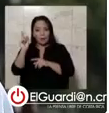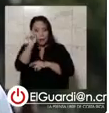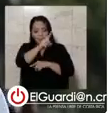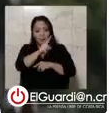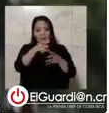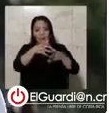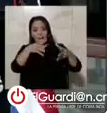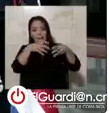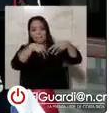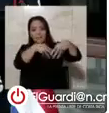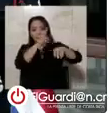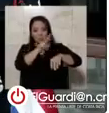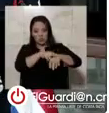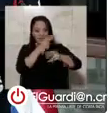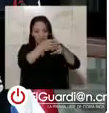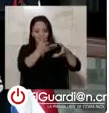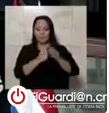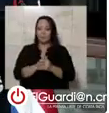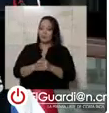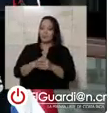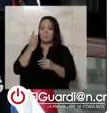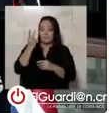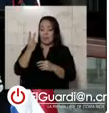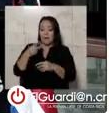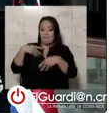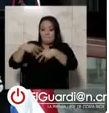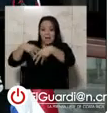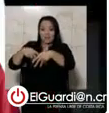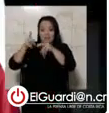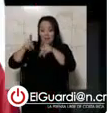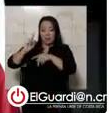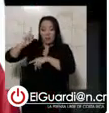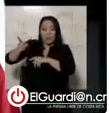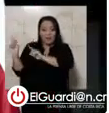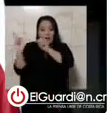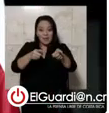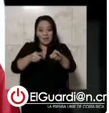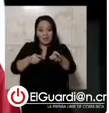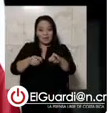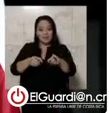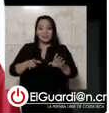Nacional. Bueno, hay una marcha de gente obligada a marchar.